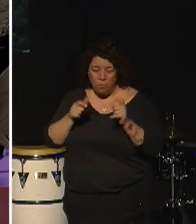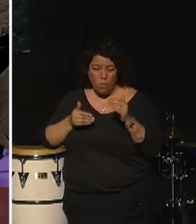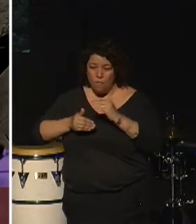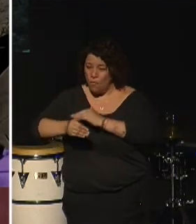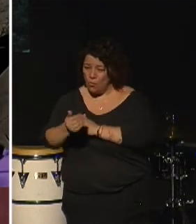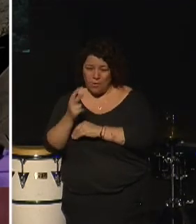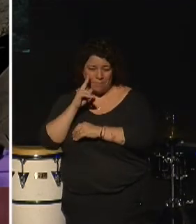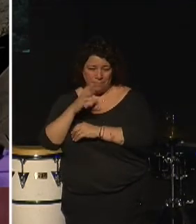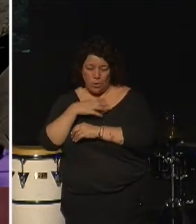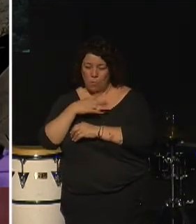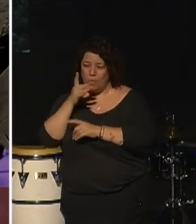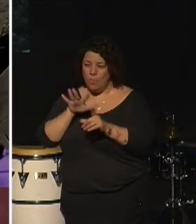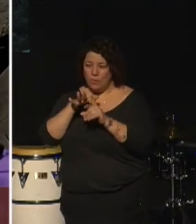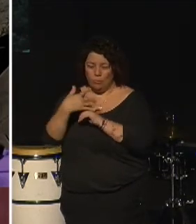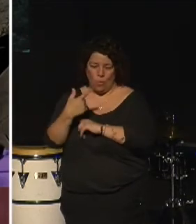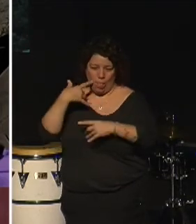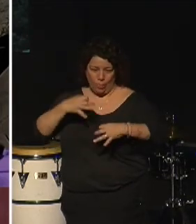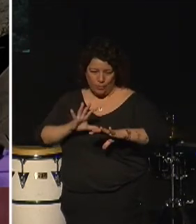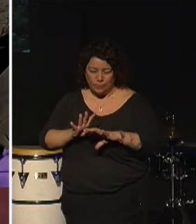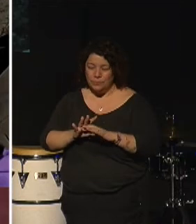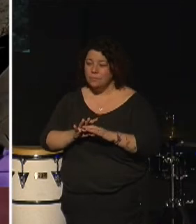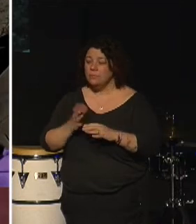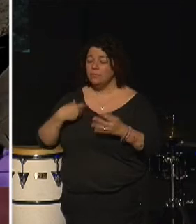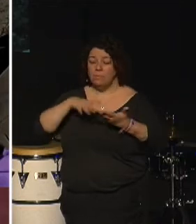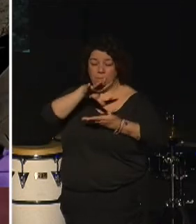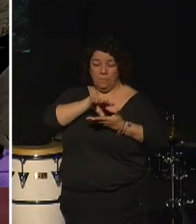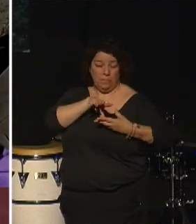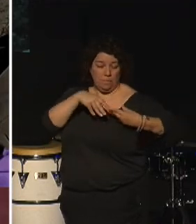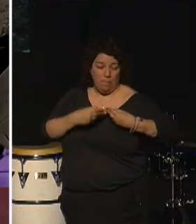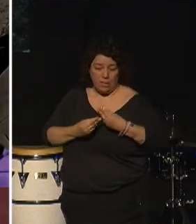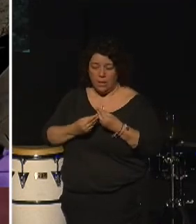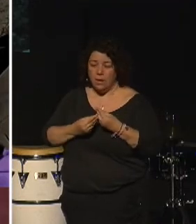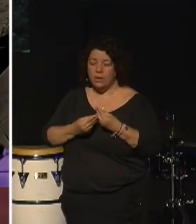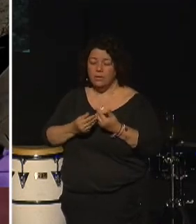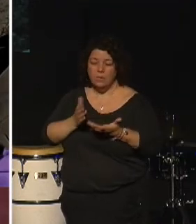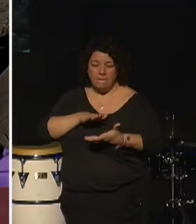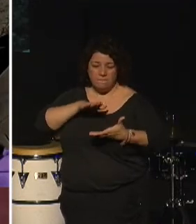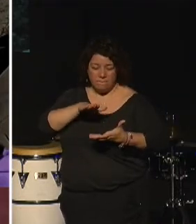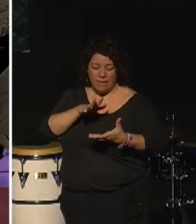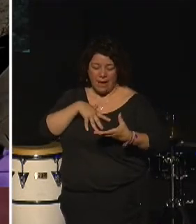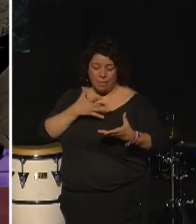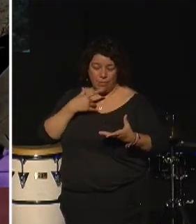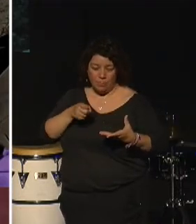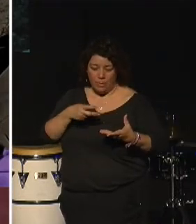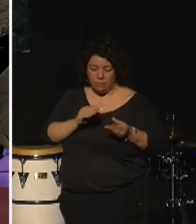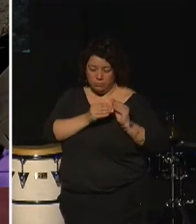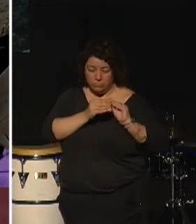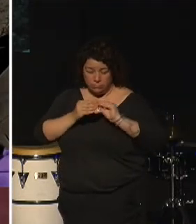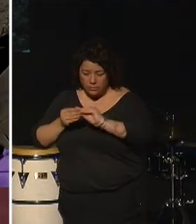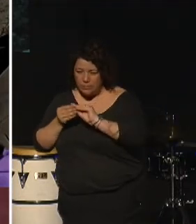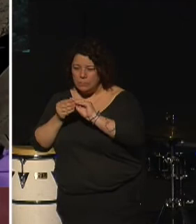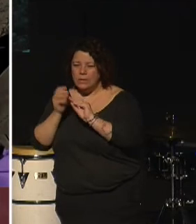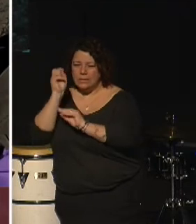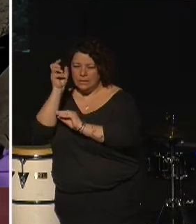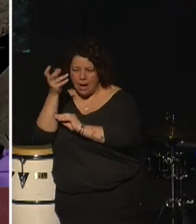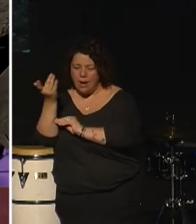seguir viendo, dada la situación. Con todo ese material, vamos, por supuesto, a sacar charlas,